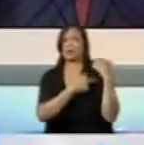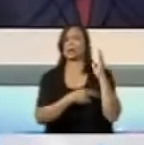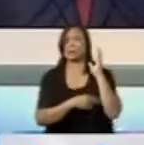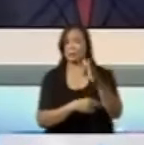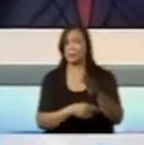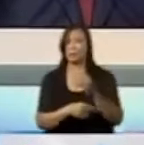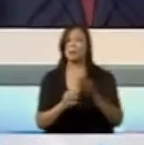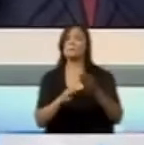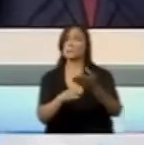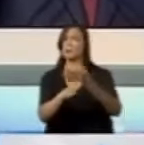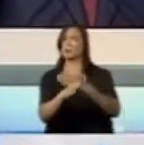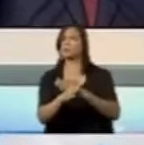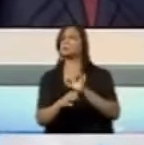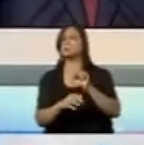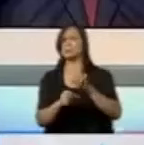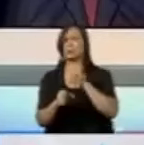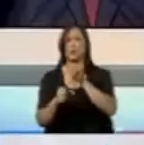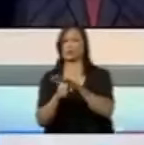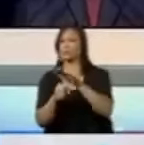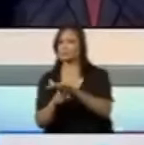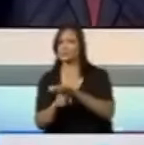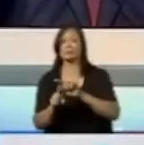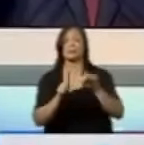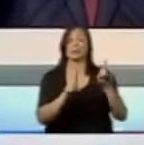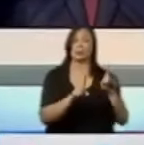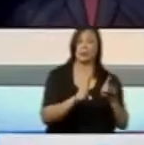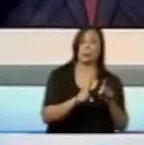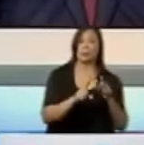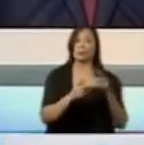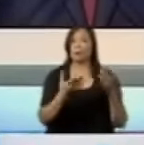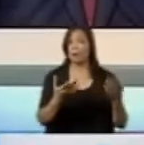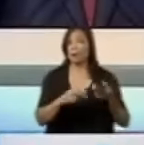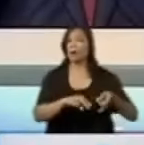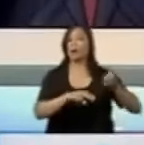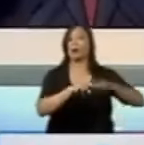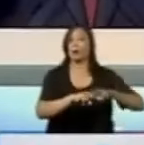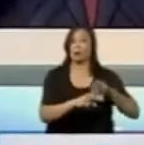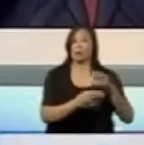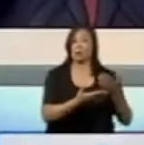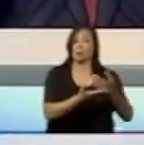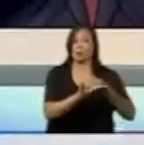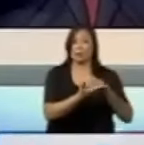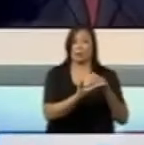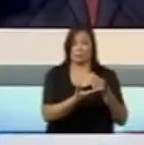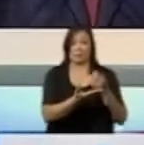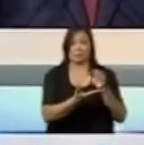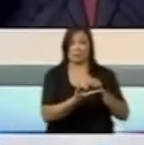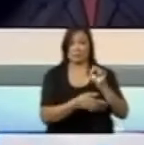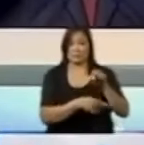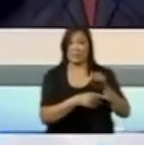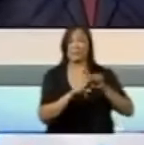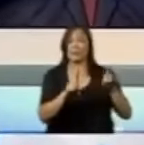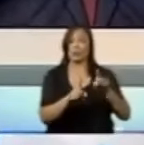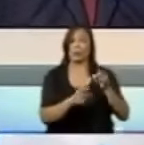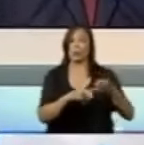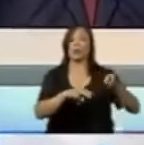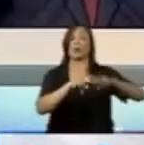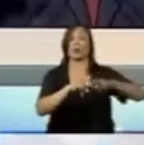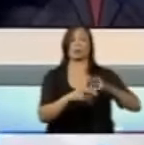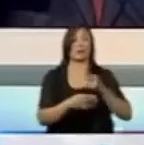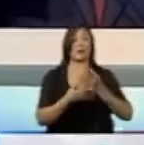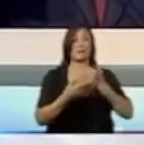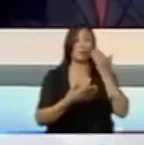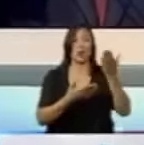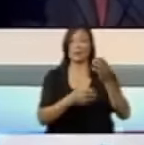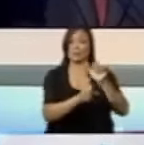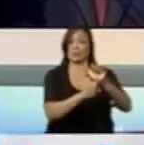por delante. Progreso ha habido, pero insuficiente. Ahora, ¿que ha habido un aumento del ingreso per cápita? Sí, pero también ha habido un aumento del